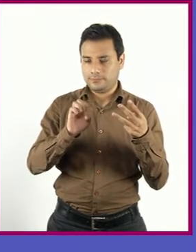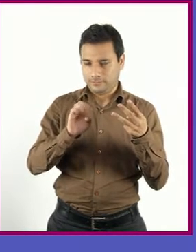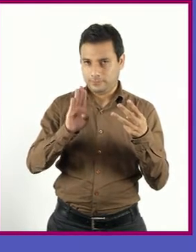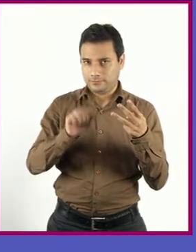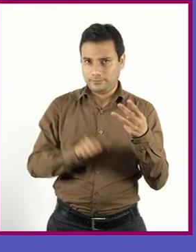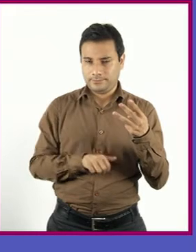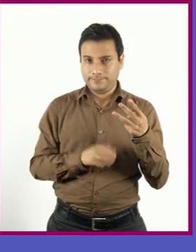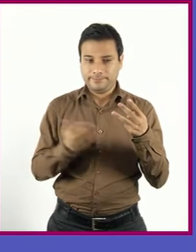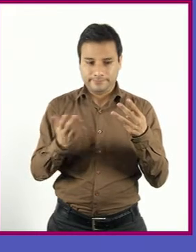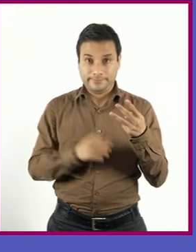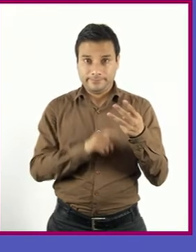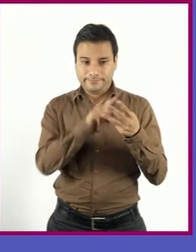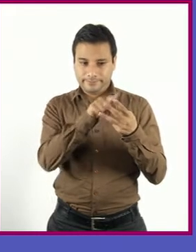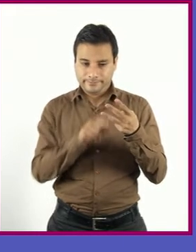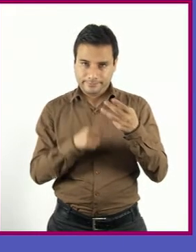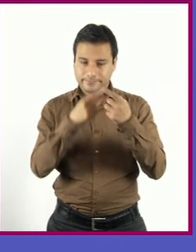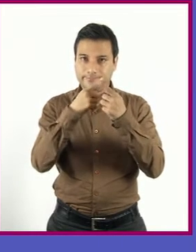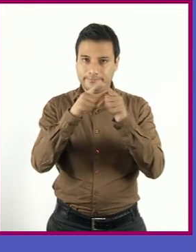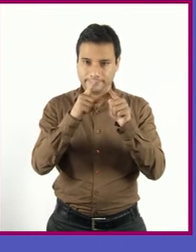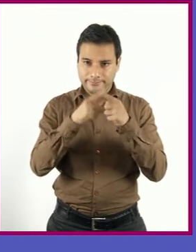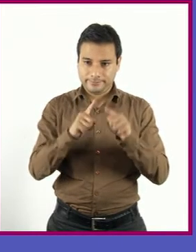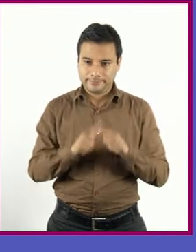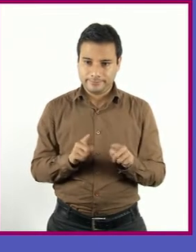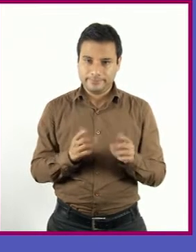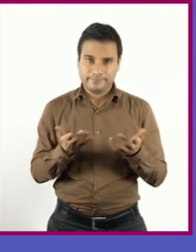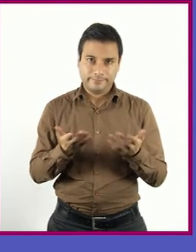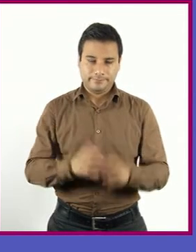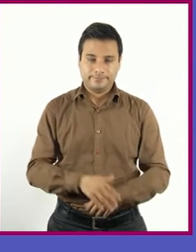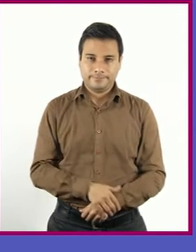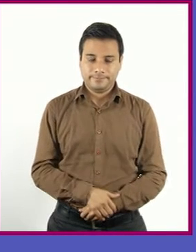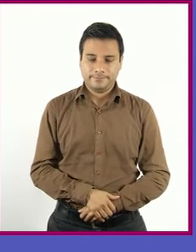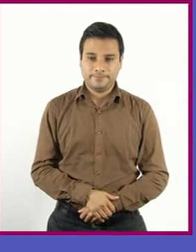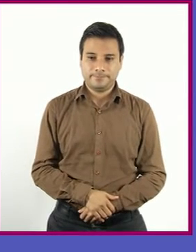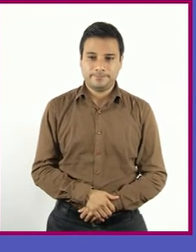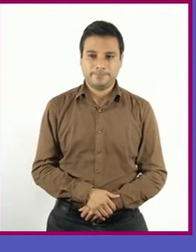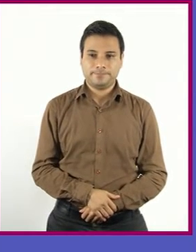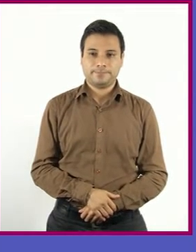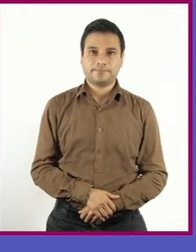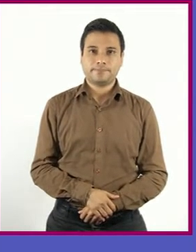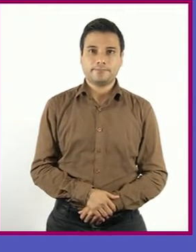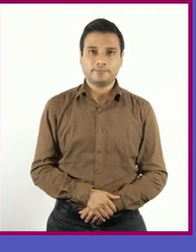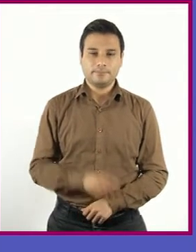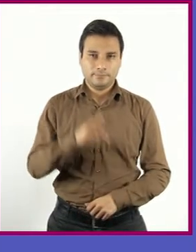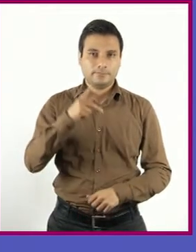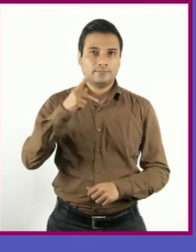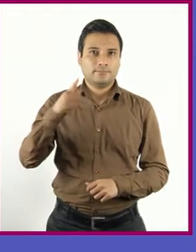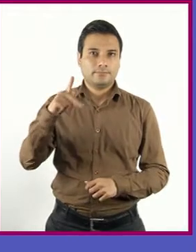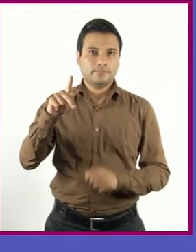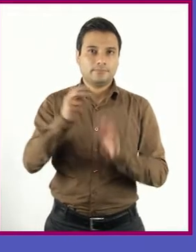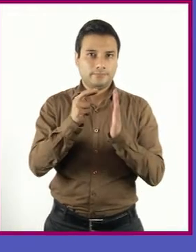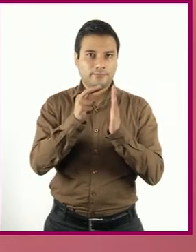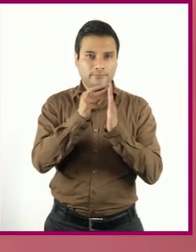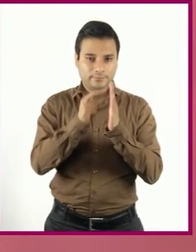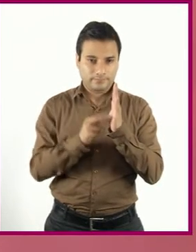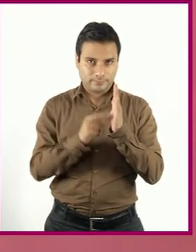esta forma se diferencian estas 3 entidades deportivas y se plasman en sus respectivos reglamentos.